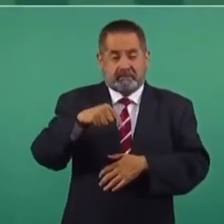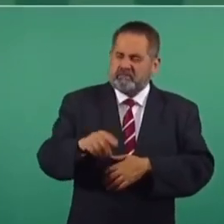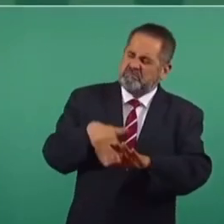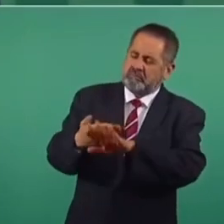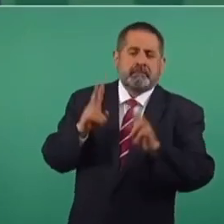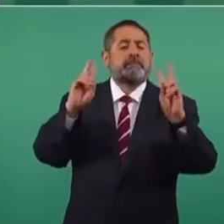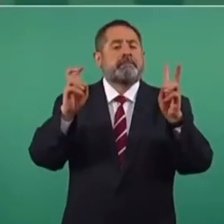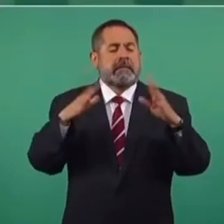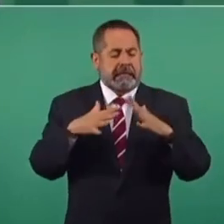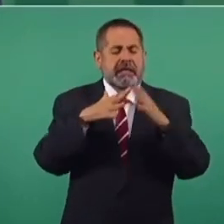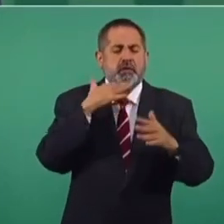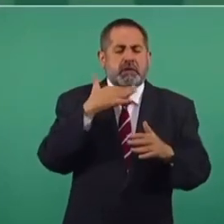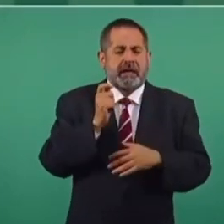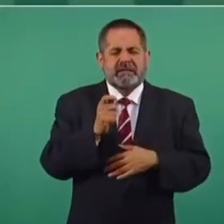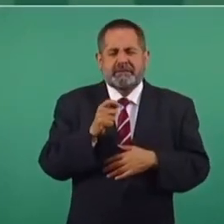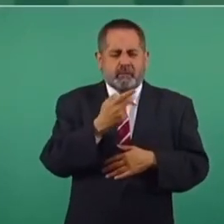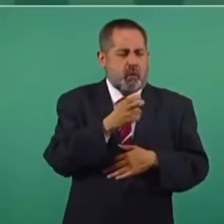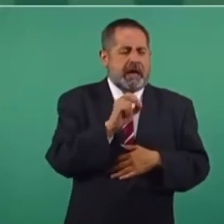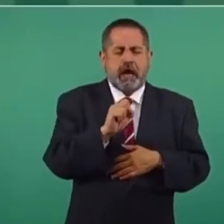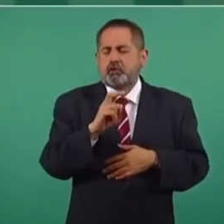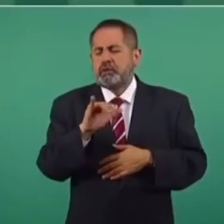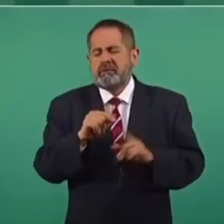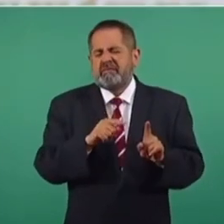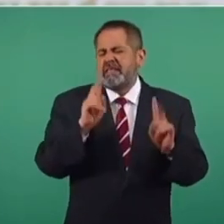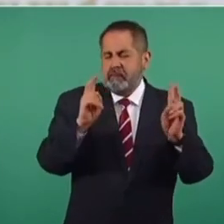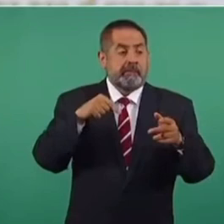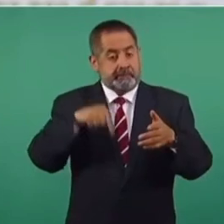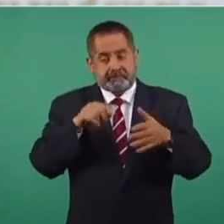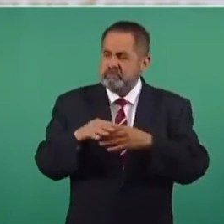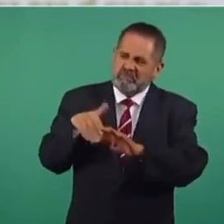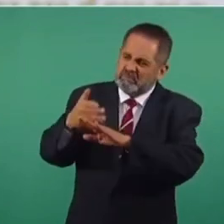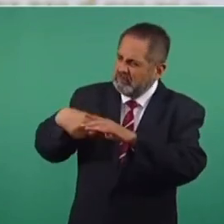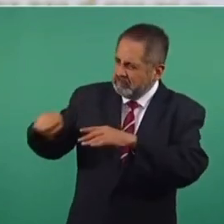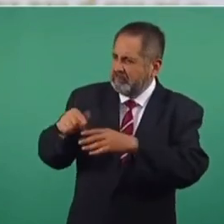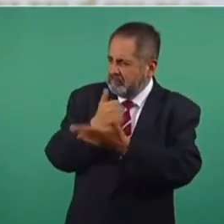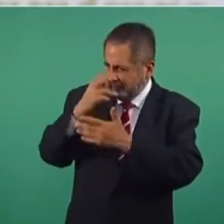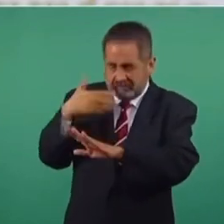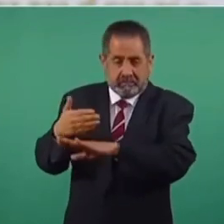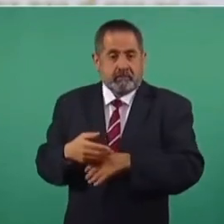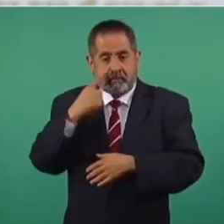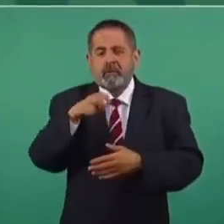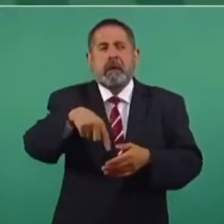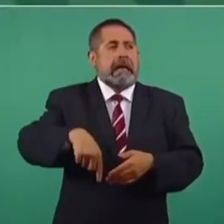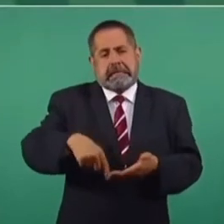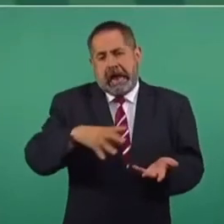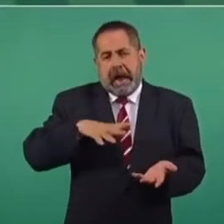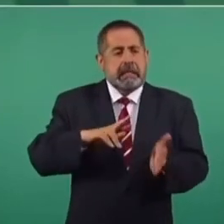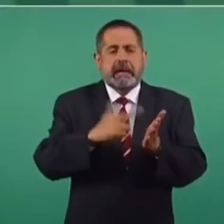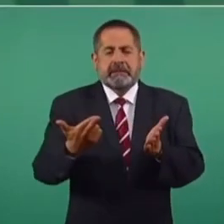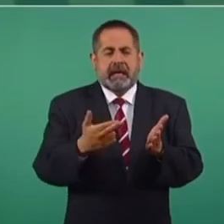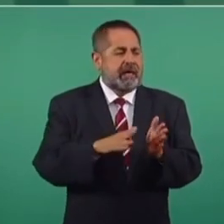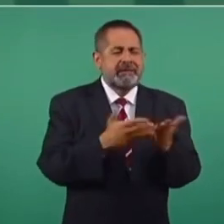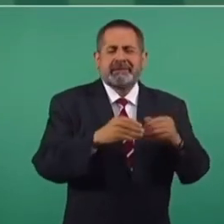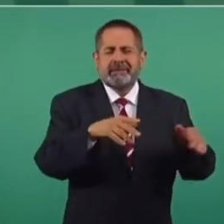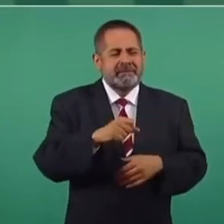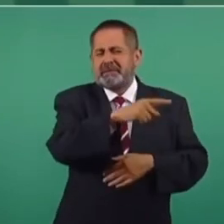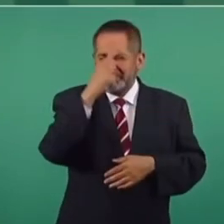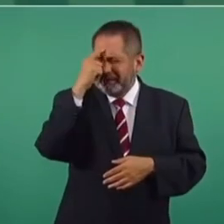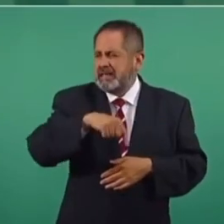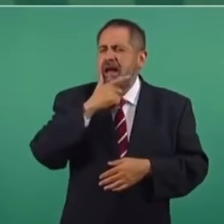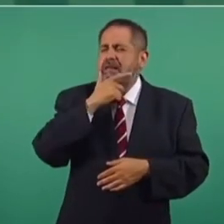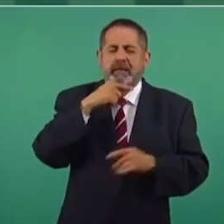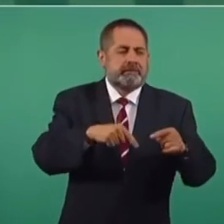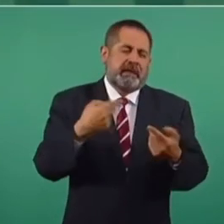la guerra sucia. Aquí es donde se puede leer la revista esta del Reino